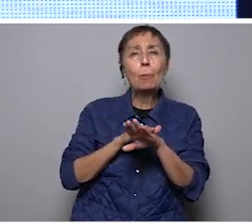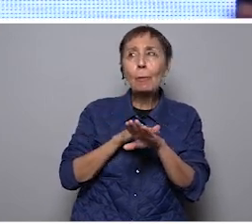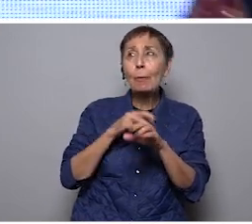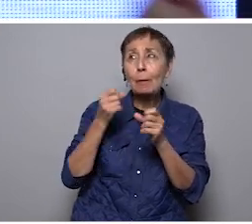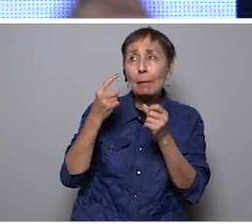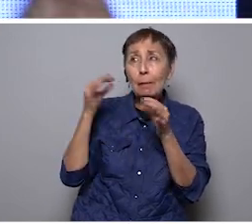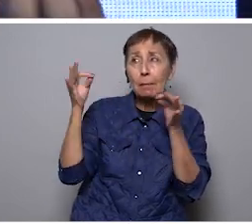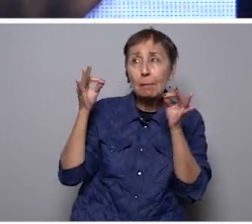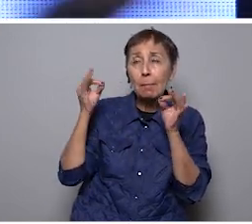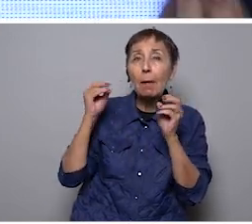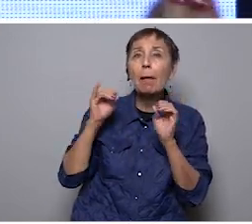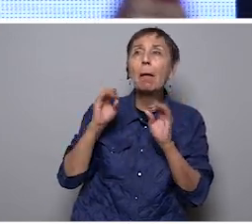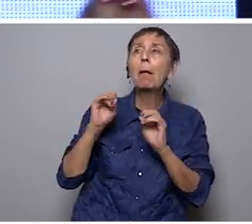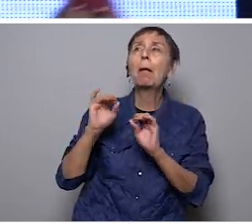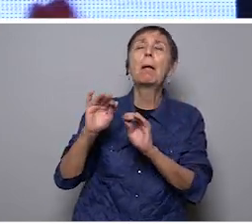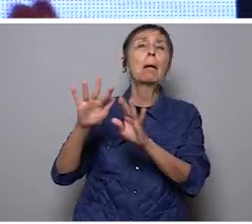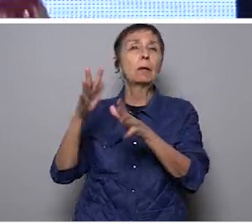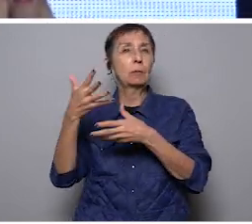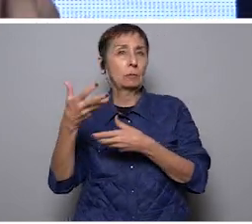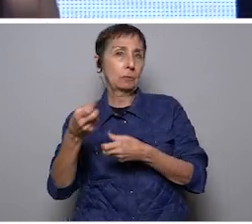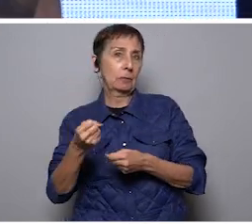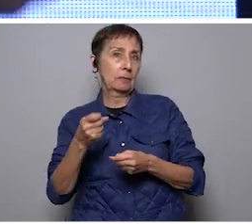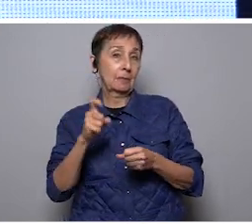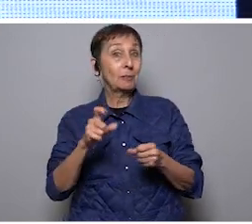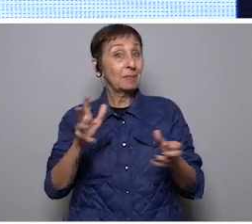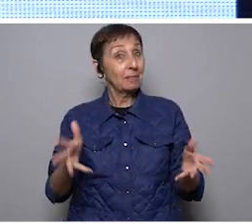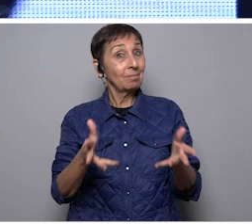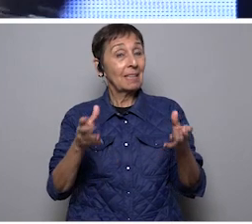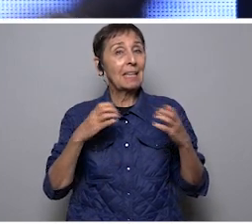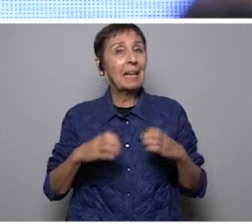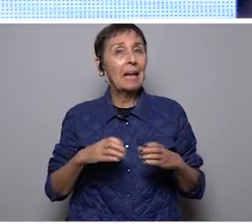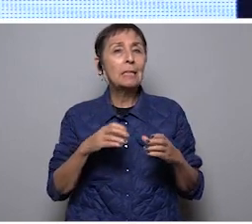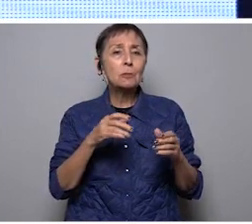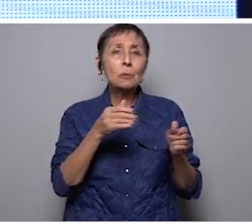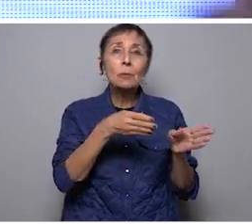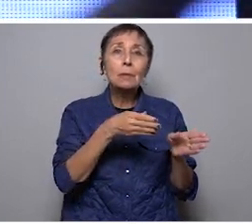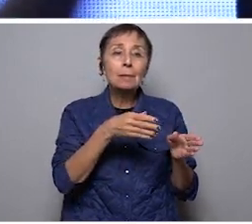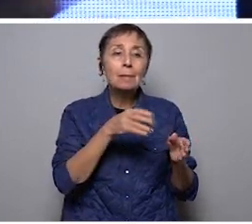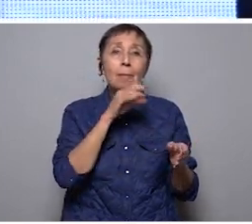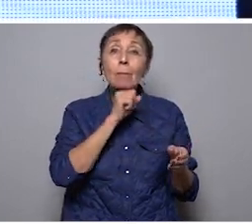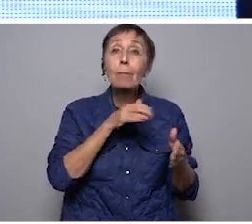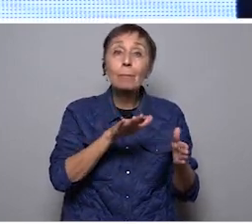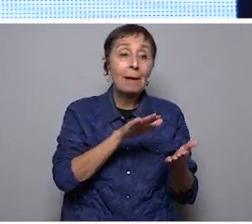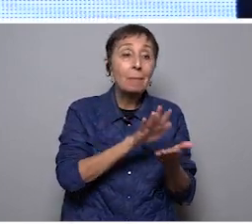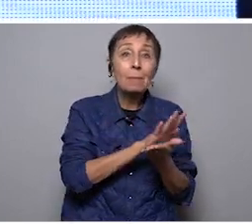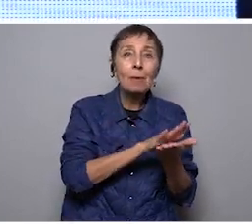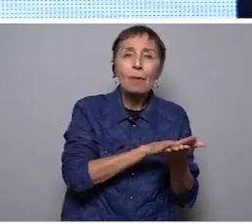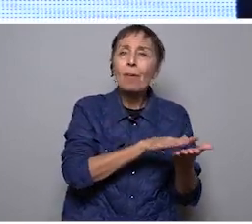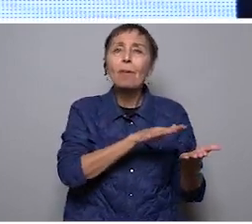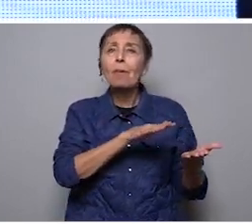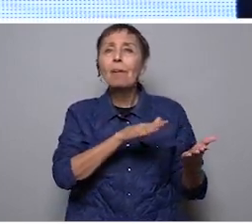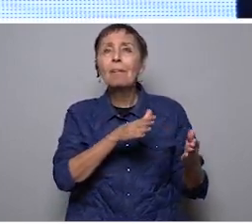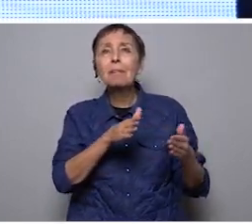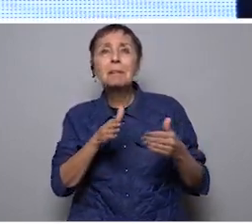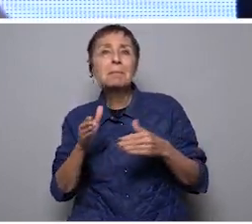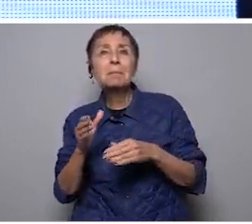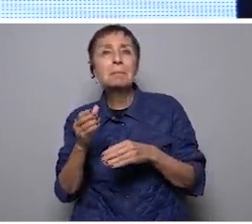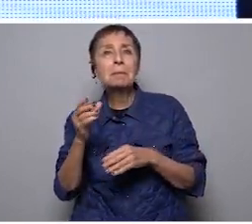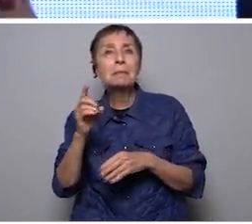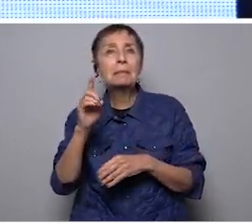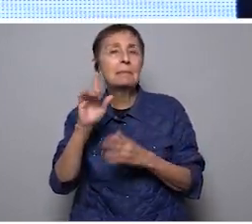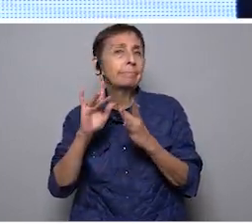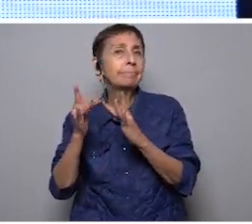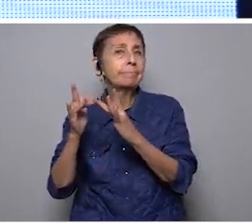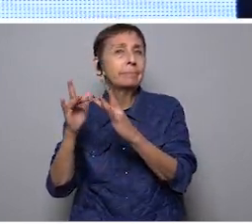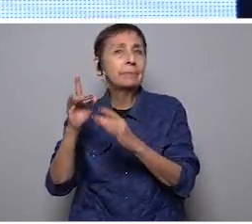digital esa confianza ya de que si llegamos a un cajero Pues me va a dar la plata o que si vamos a